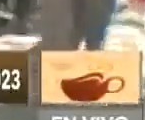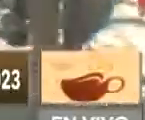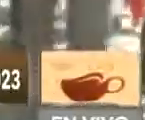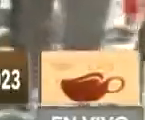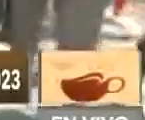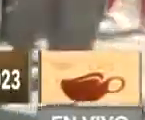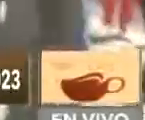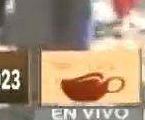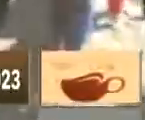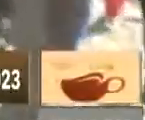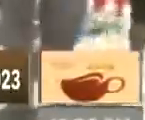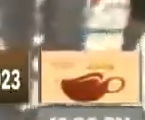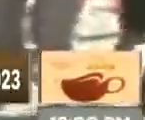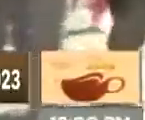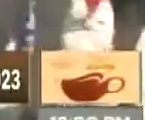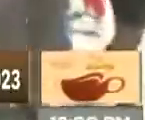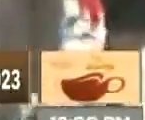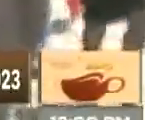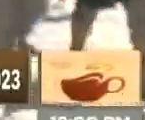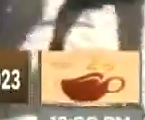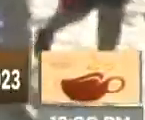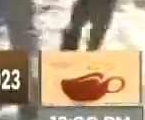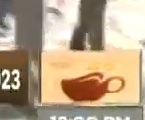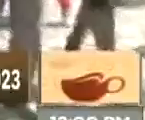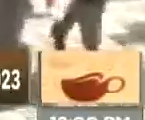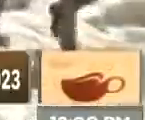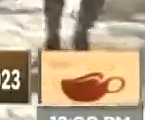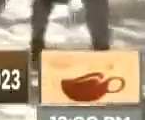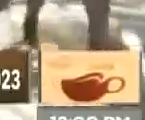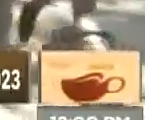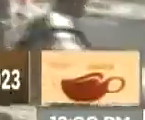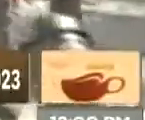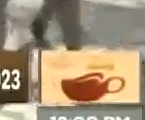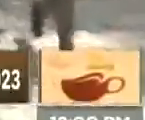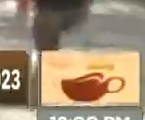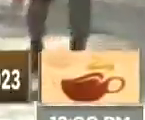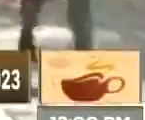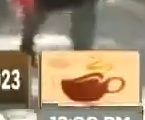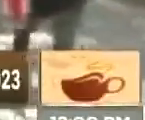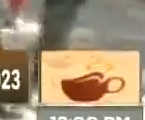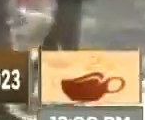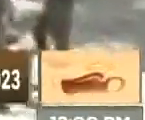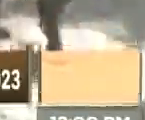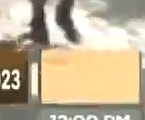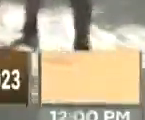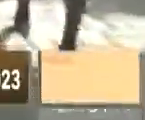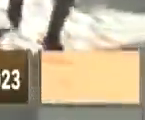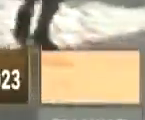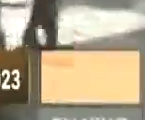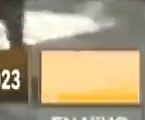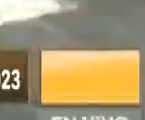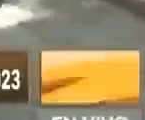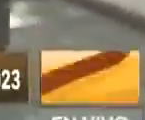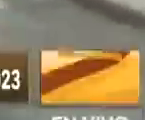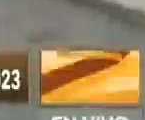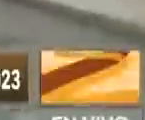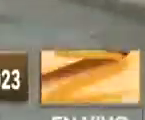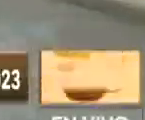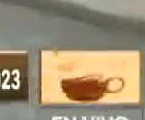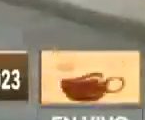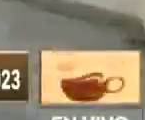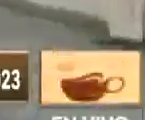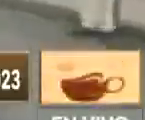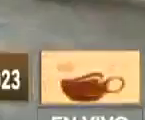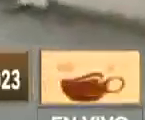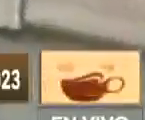para solicitar sanciones, para prestarse al bloqueo a Venezuela, para prestarse a la agresión del territorio nacional y